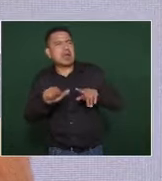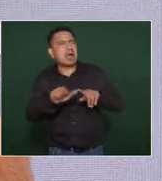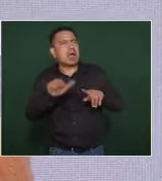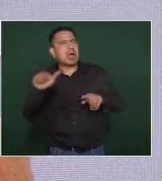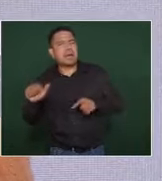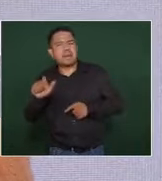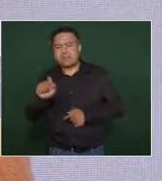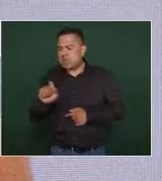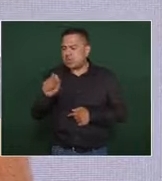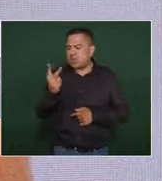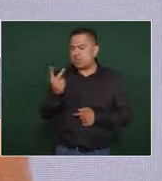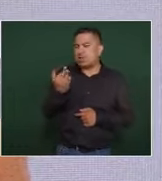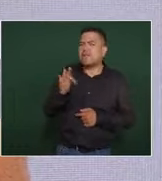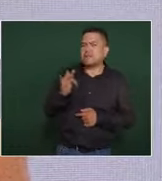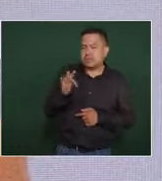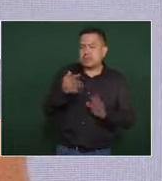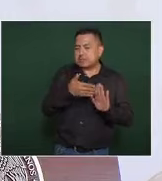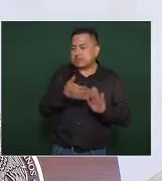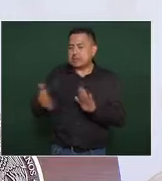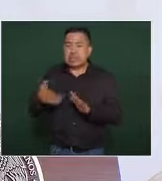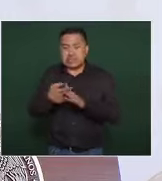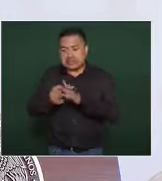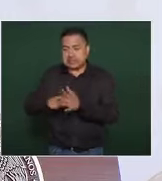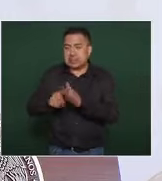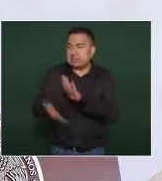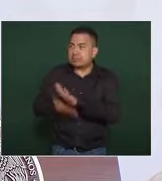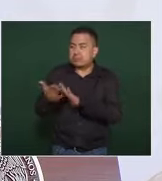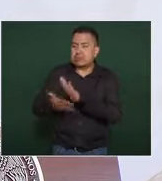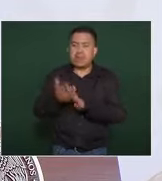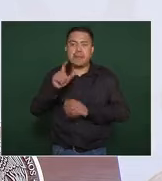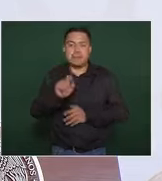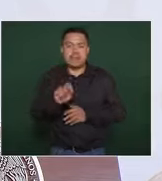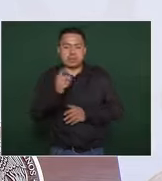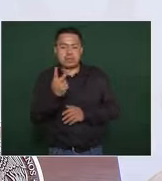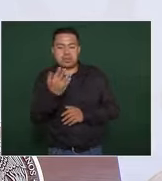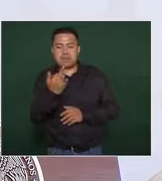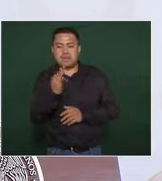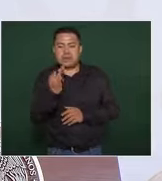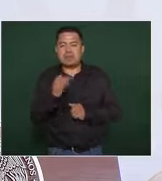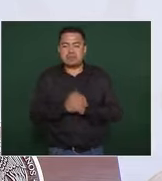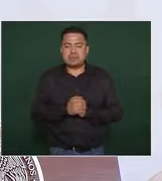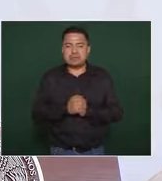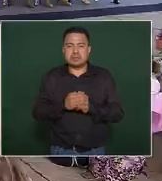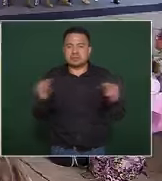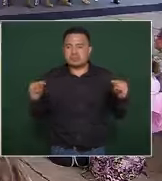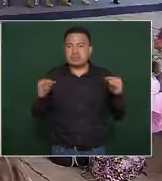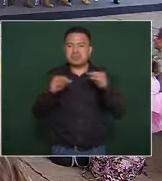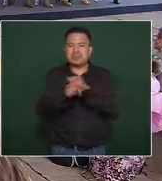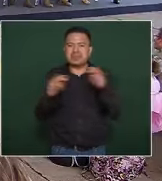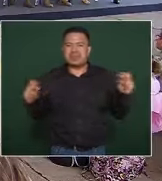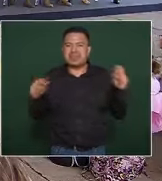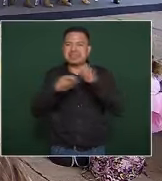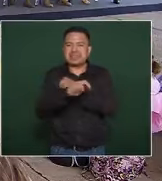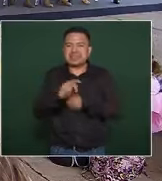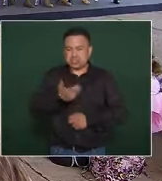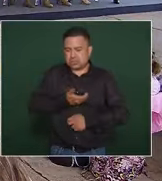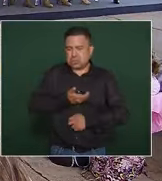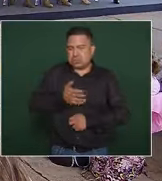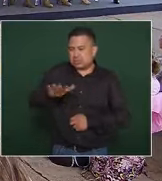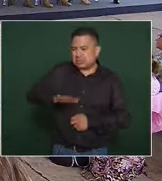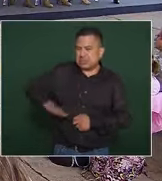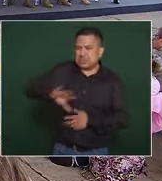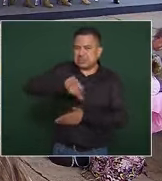22 de febrero, iniciando obras el 22 de febrero. Por parte del corredor del Centro Histórico, es un corredor